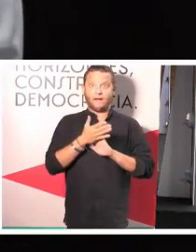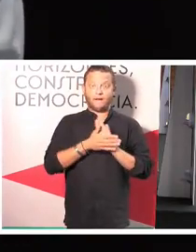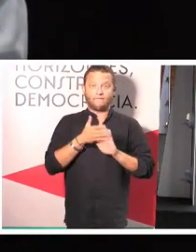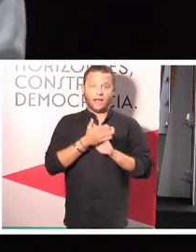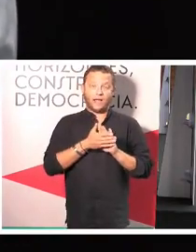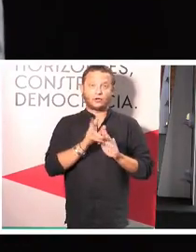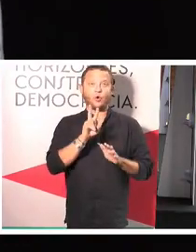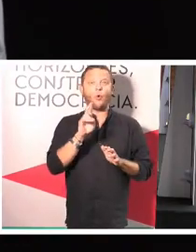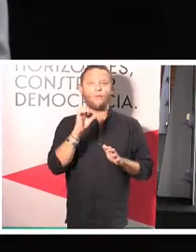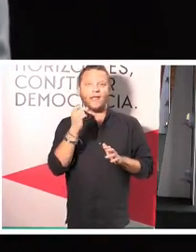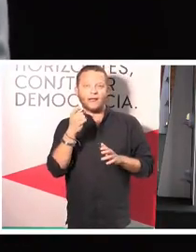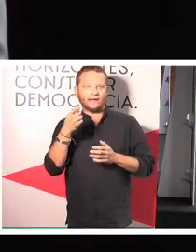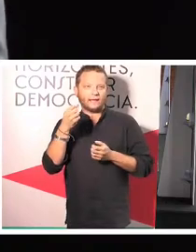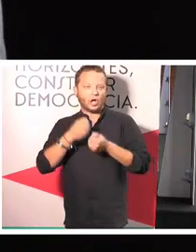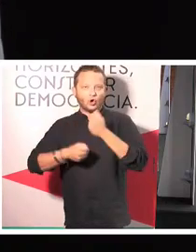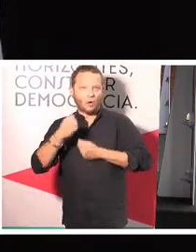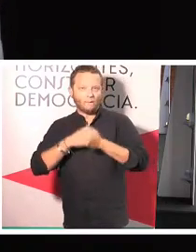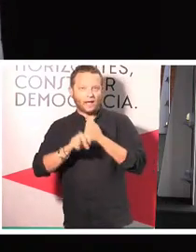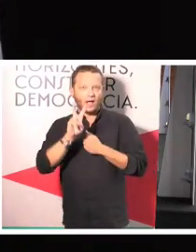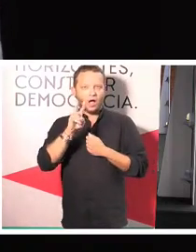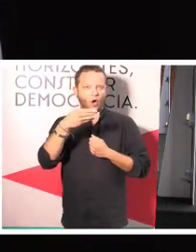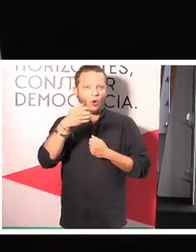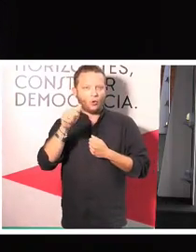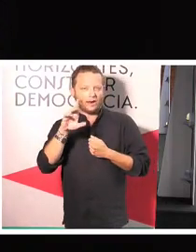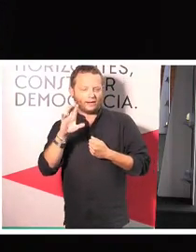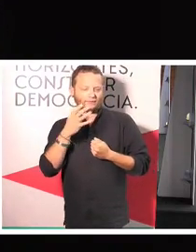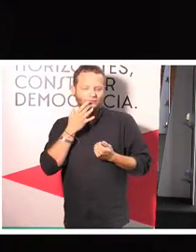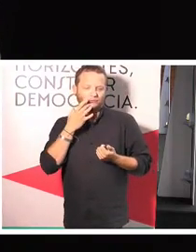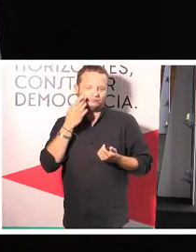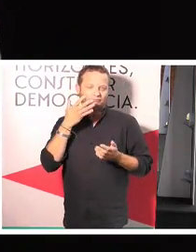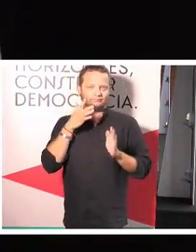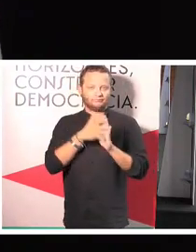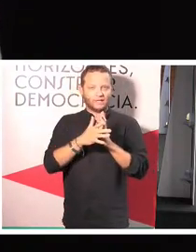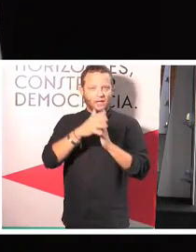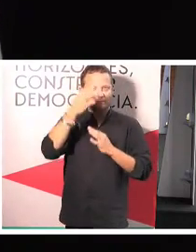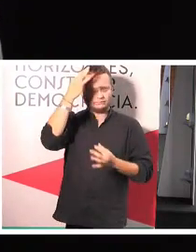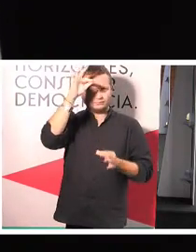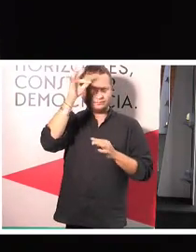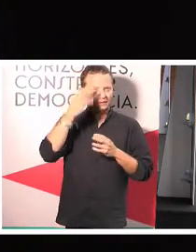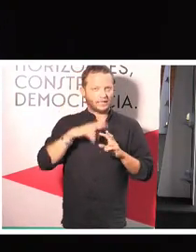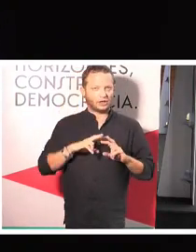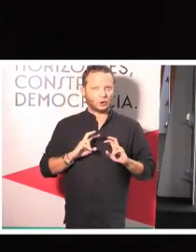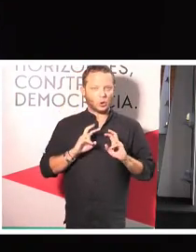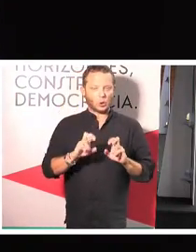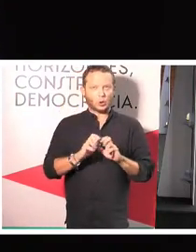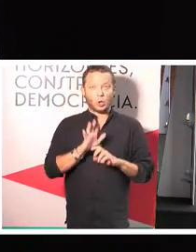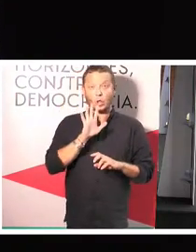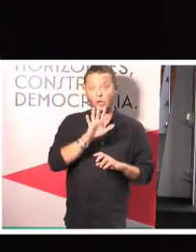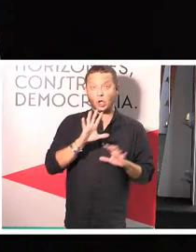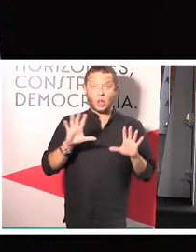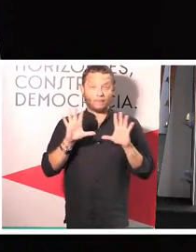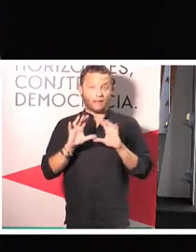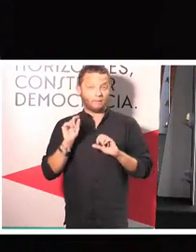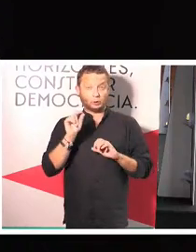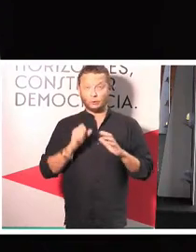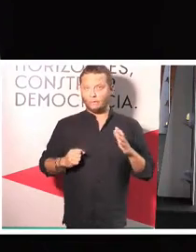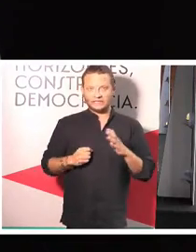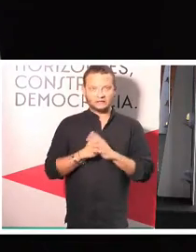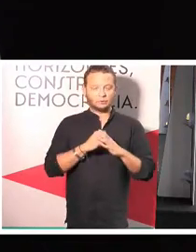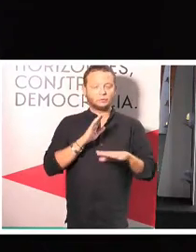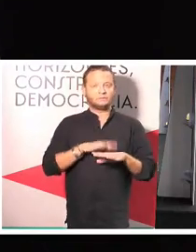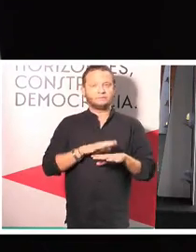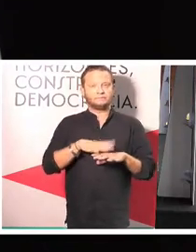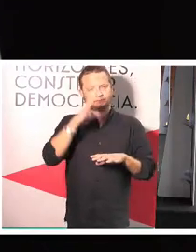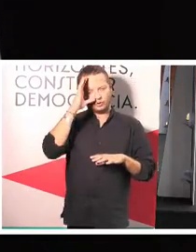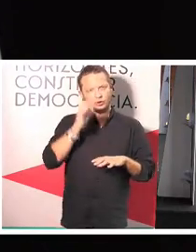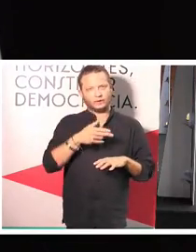de la economía. Y yo, si os parece, os voy a dar unas pequeñas pinceladas de introducción, apenas 5 o 10 minutos máximo,